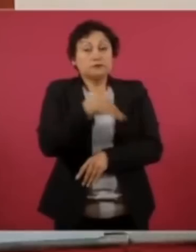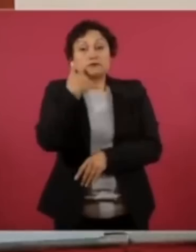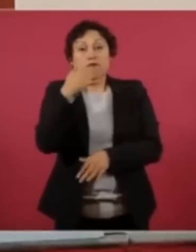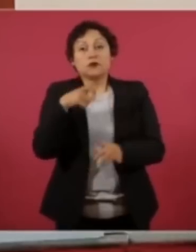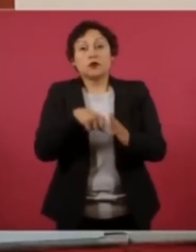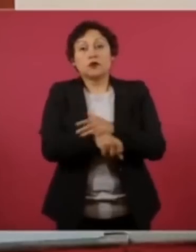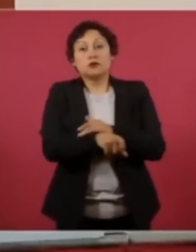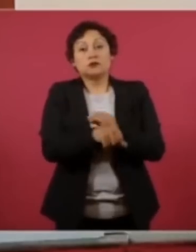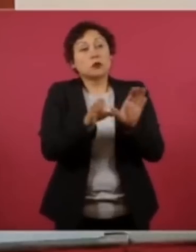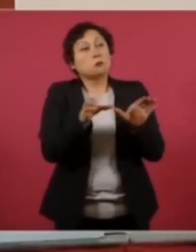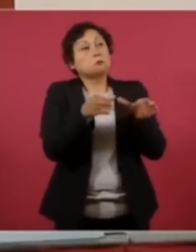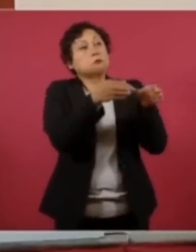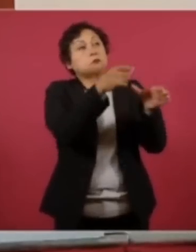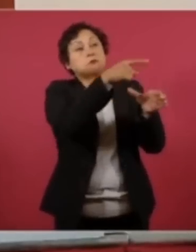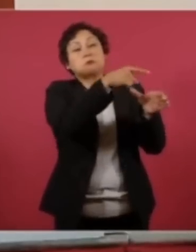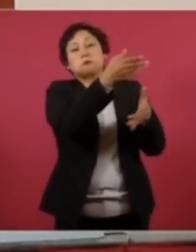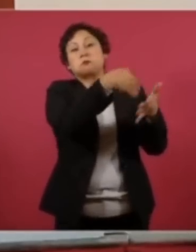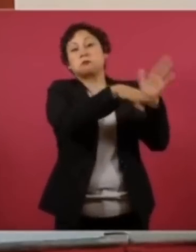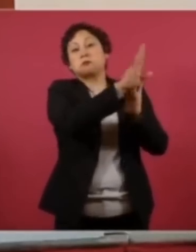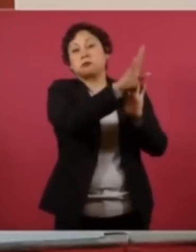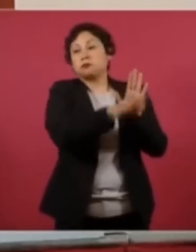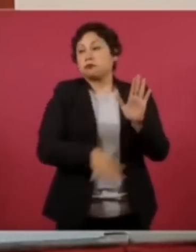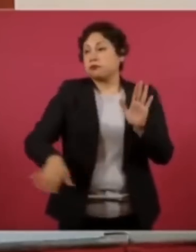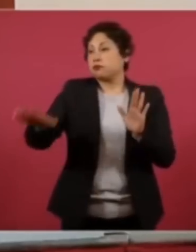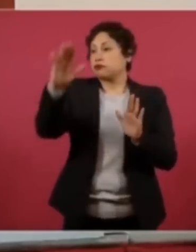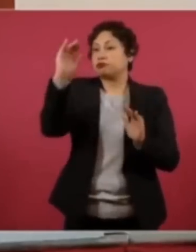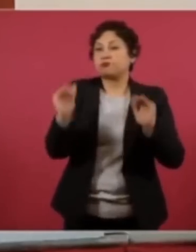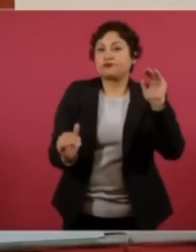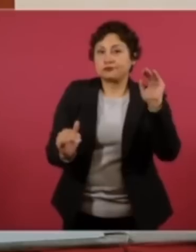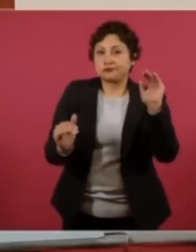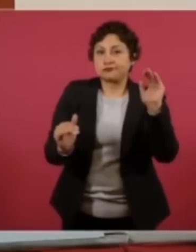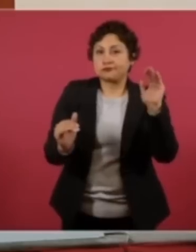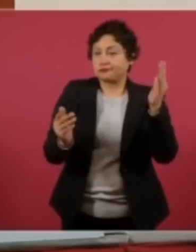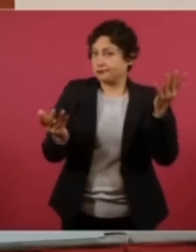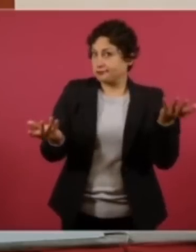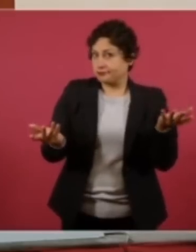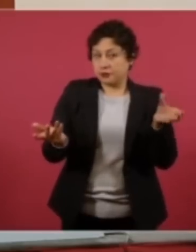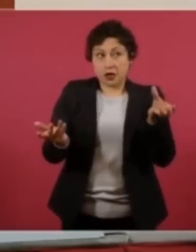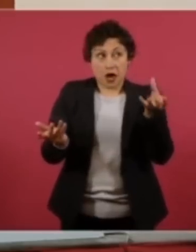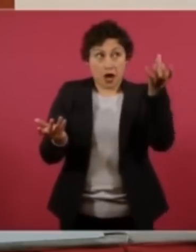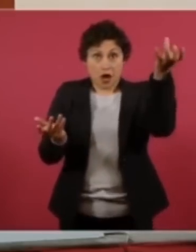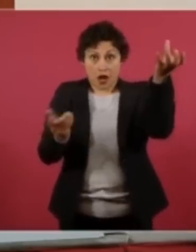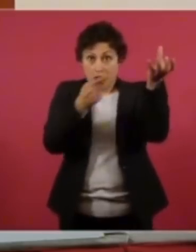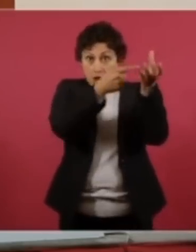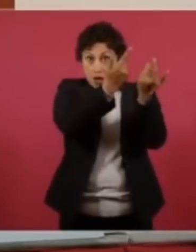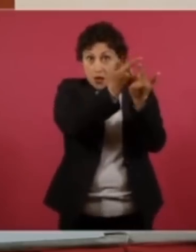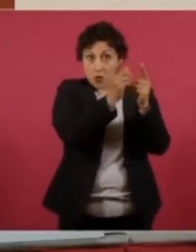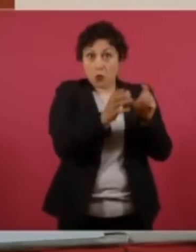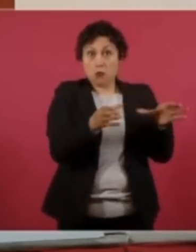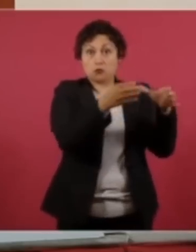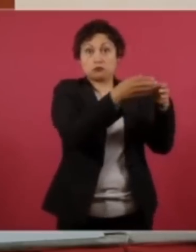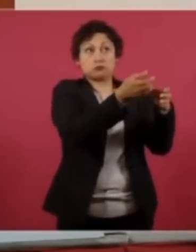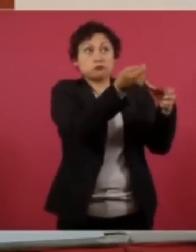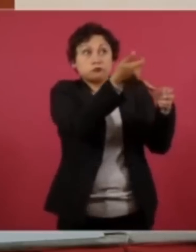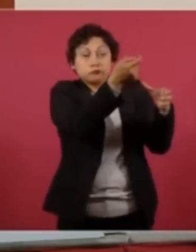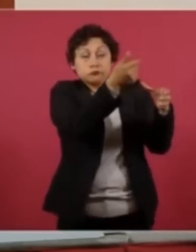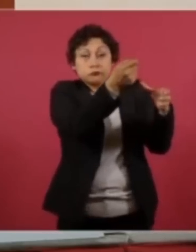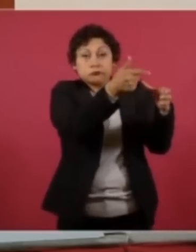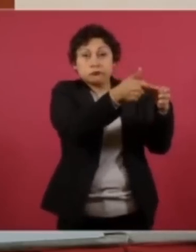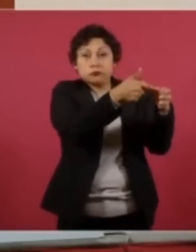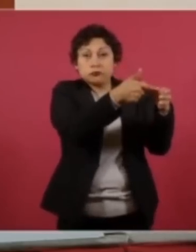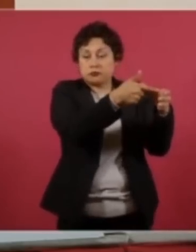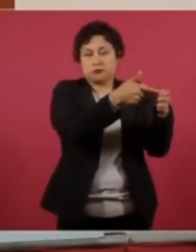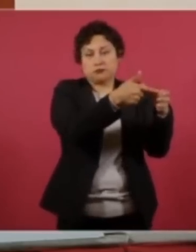¿sí? Lo que se acumula en unas cuantas personas, si no hay corrupción,